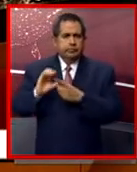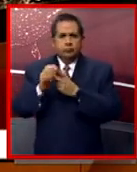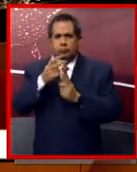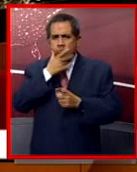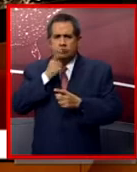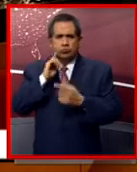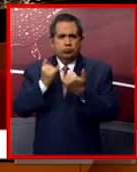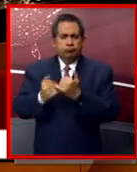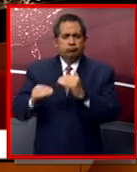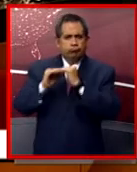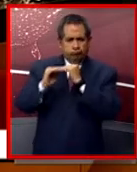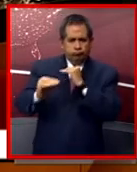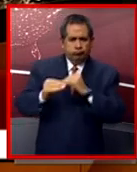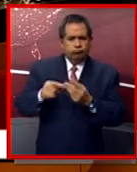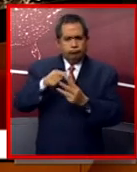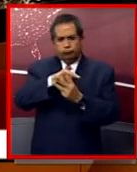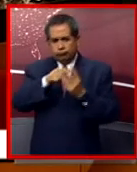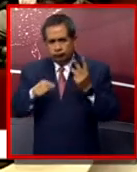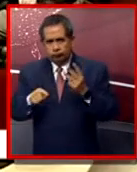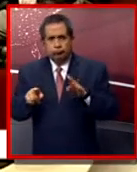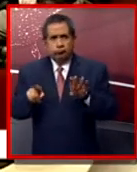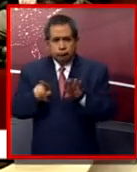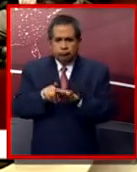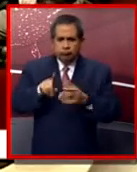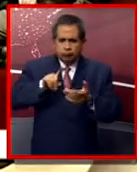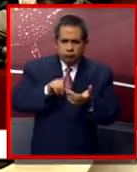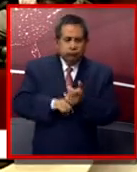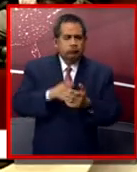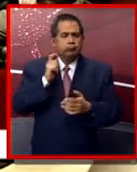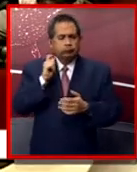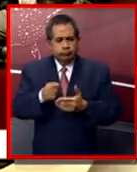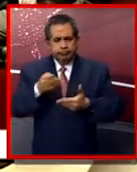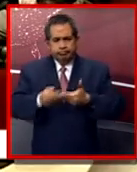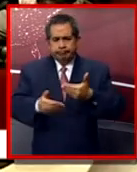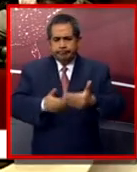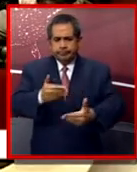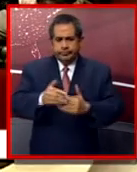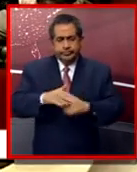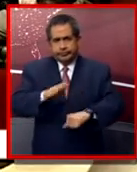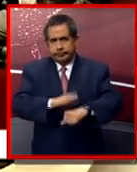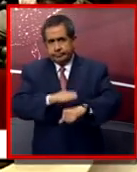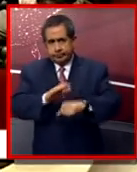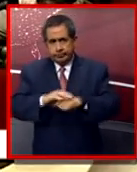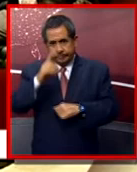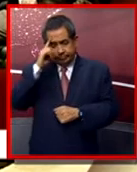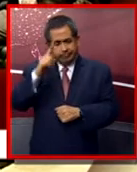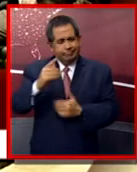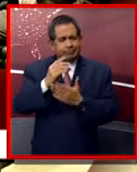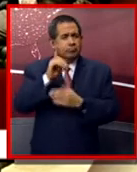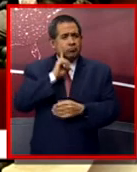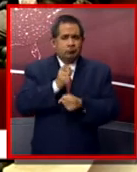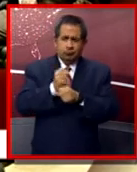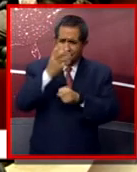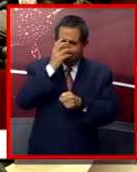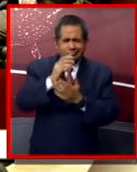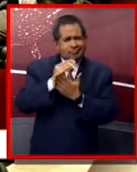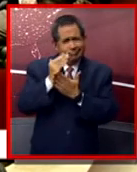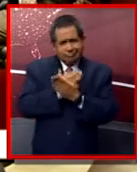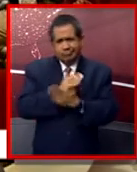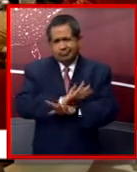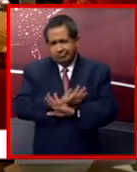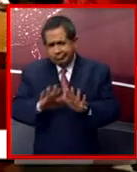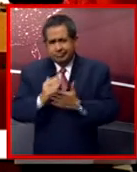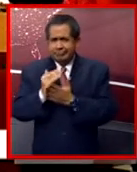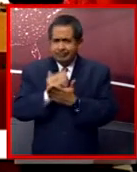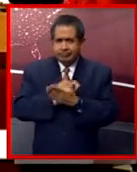Comisión para la Igualdad de Género, quienes hablaron de los logros y pendientes, y se hizo un llamado para frenar la violencia hacia las mujeres, para que ésta